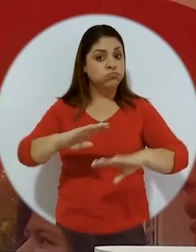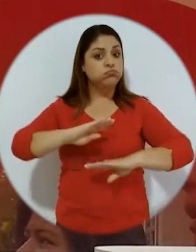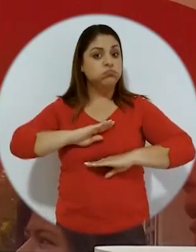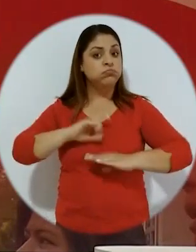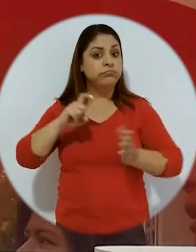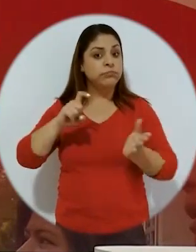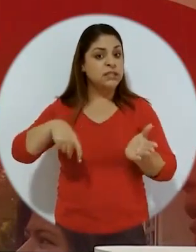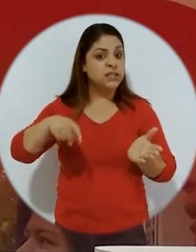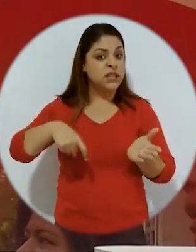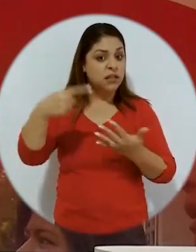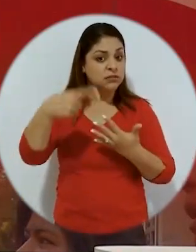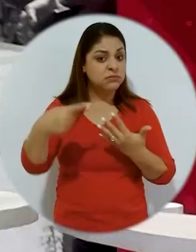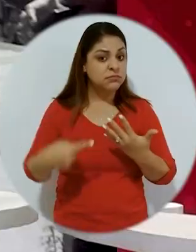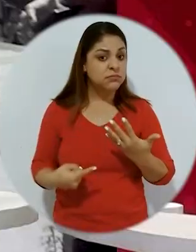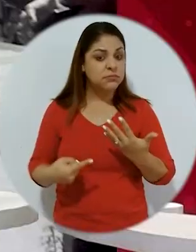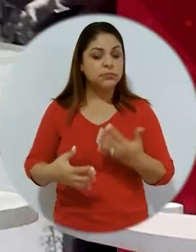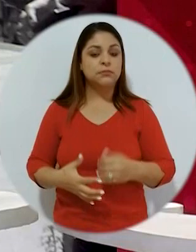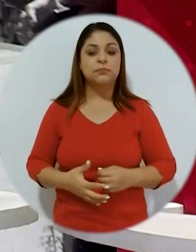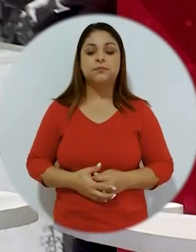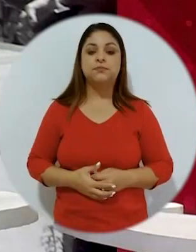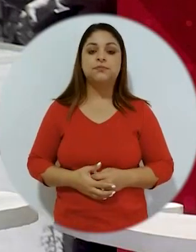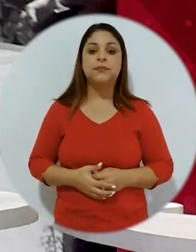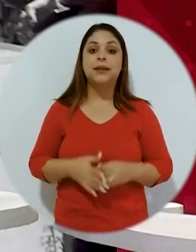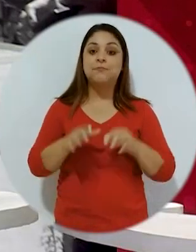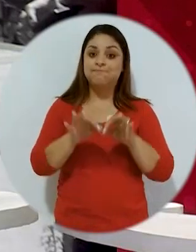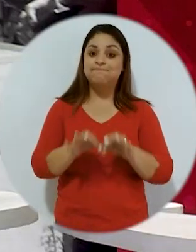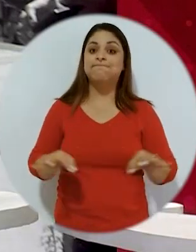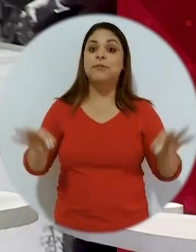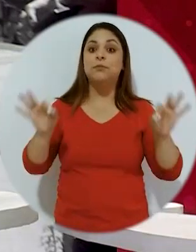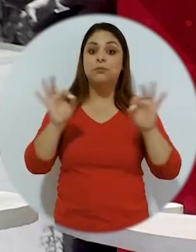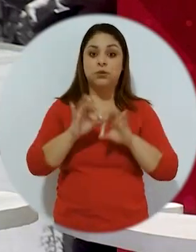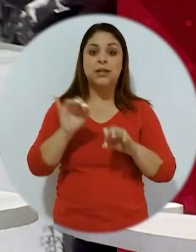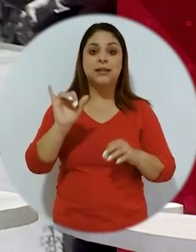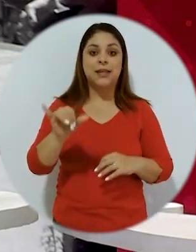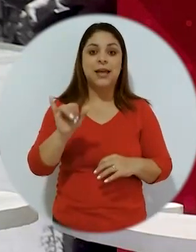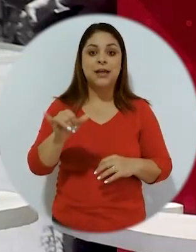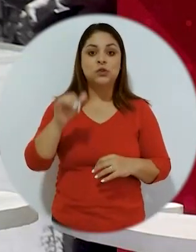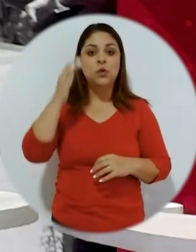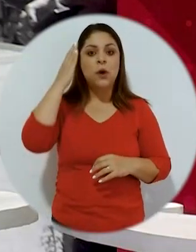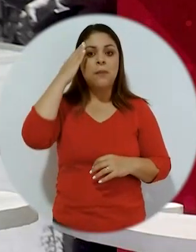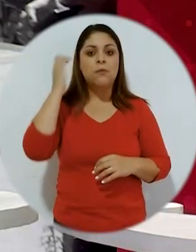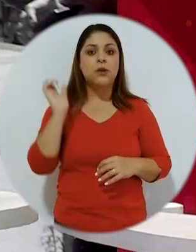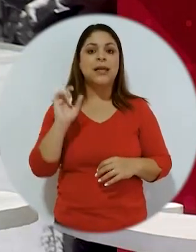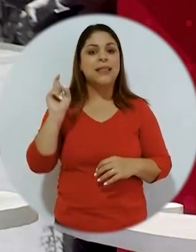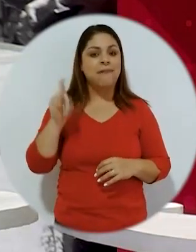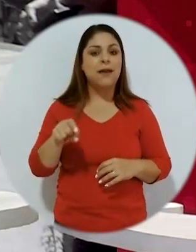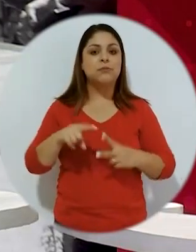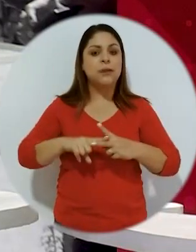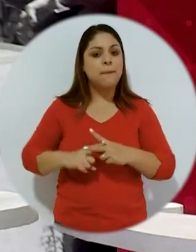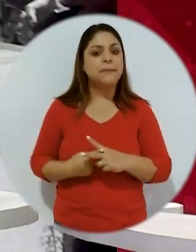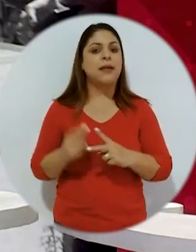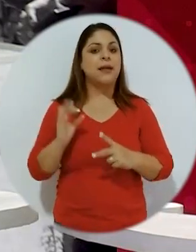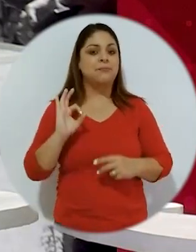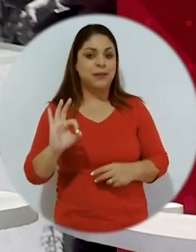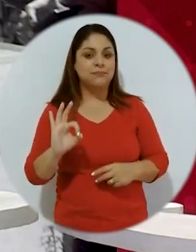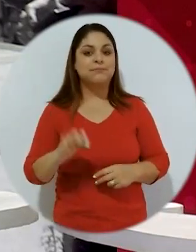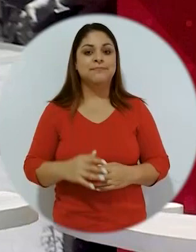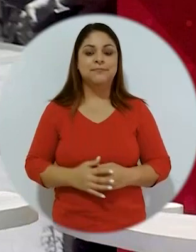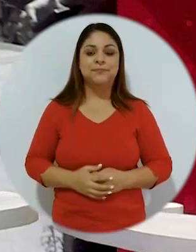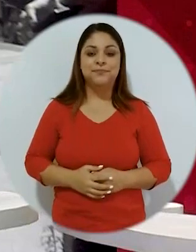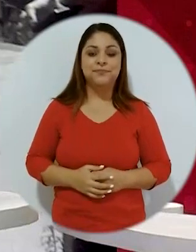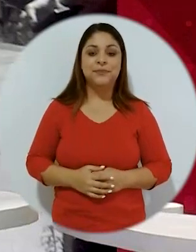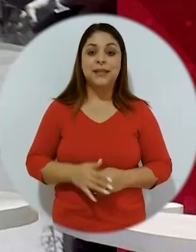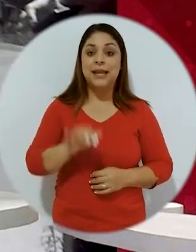cumplir, ¿verdad? O a subsanar. Sí, qué importante eso, ¿verdad? Porque es como iniciar con el pie derecho, dirían